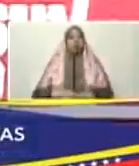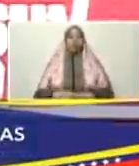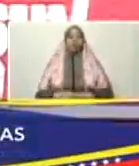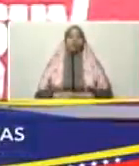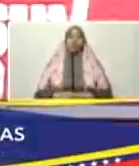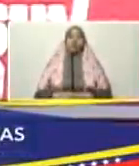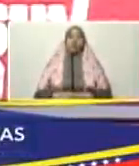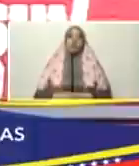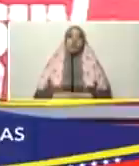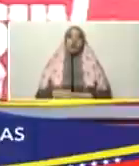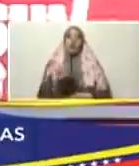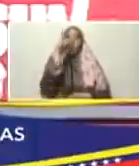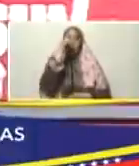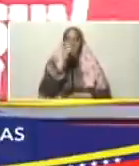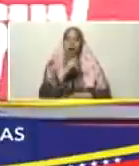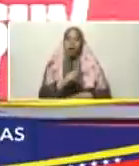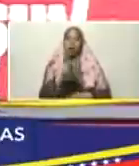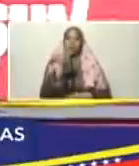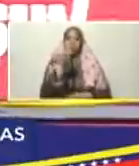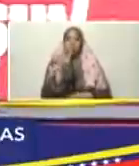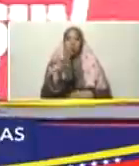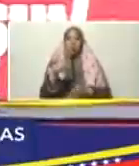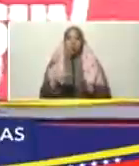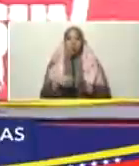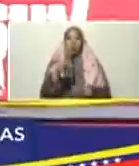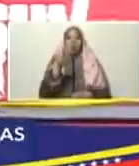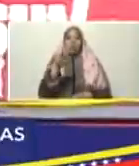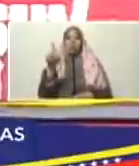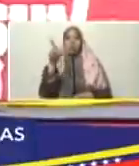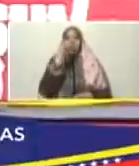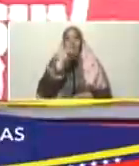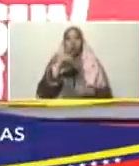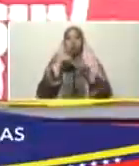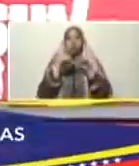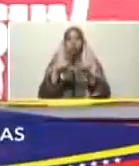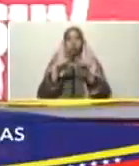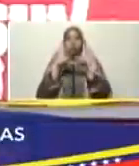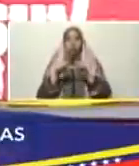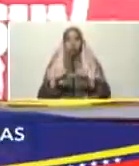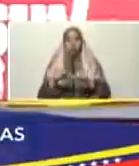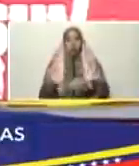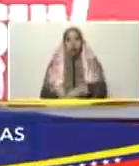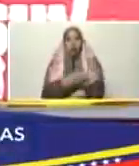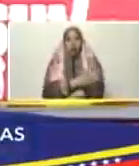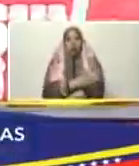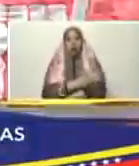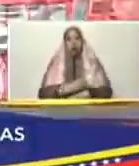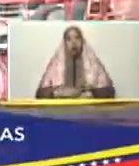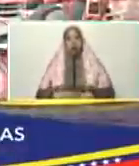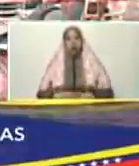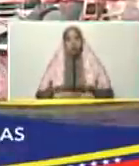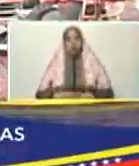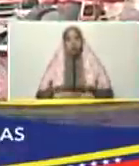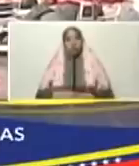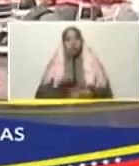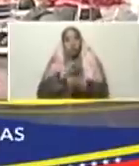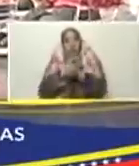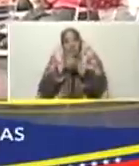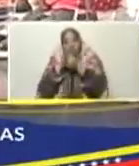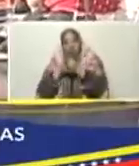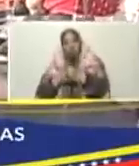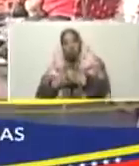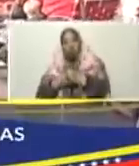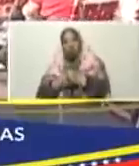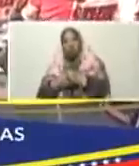año 2021 llegó y seguimos enfrentando la pandemia y ya empezamos a ver